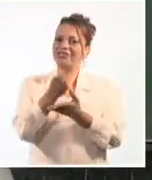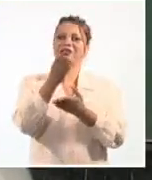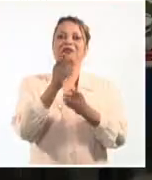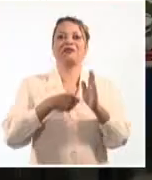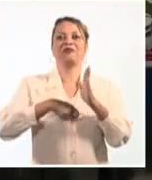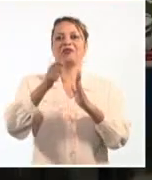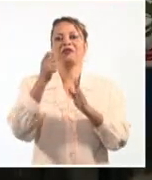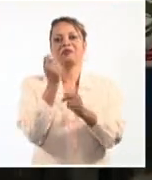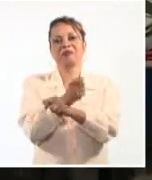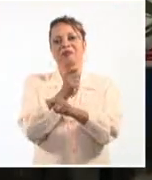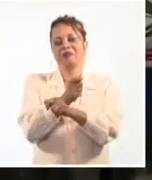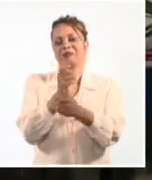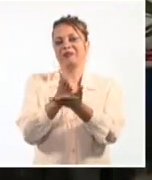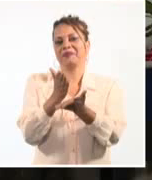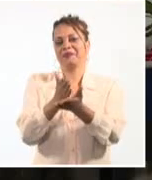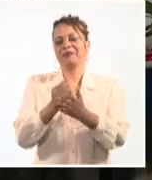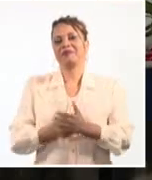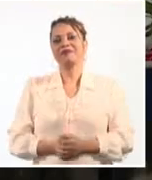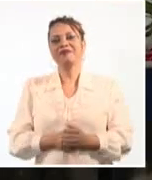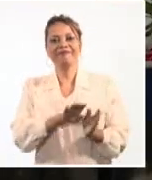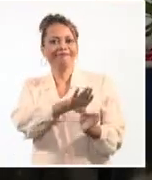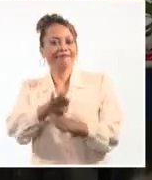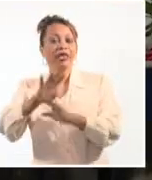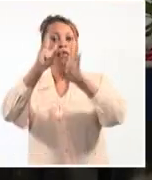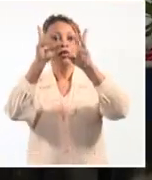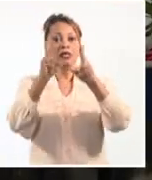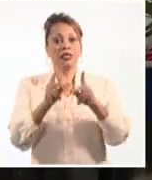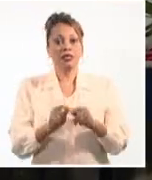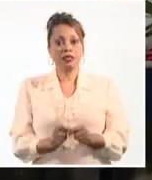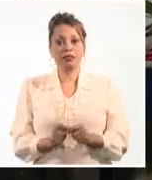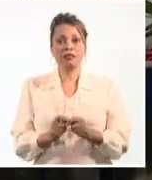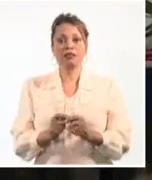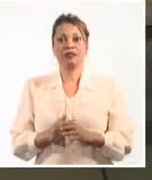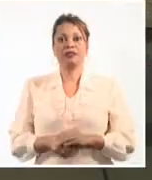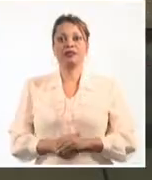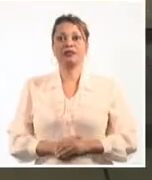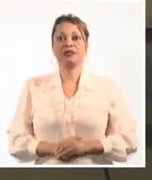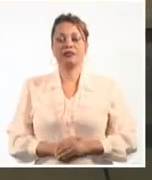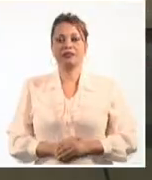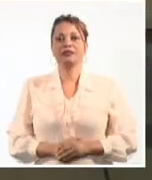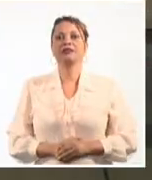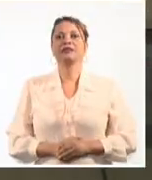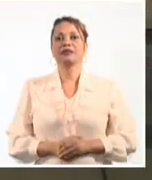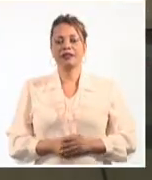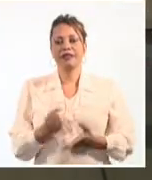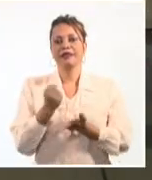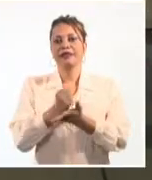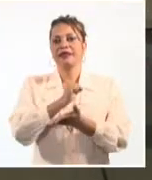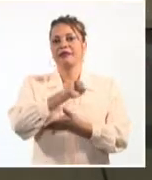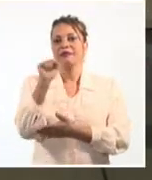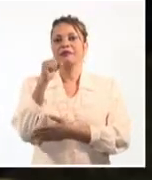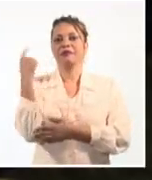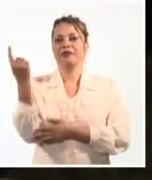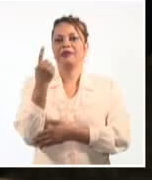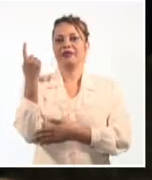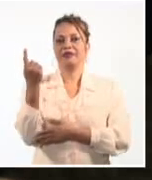dando clases. Por sus resultados relevantes, Miriam Lai está nominada al Premio Nacional de la Enseñanza